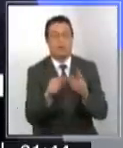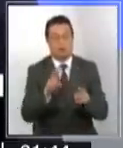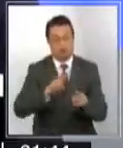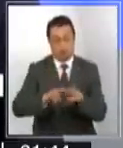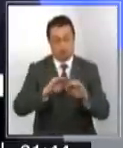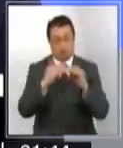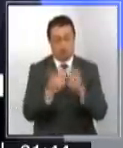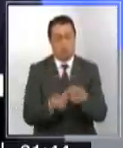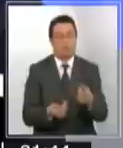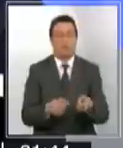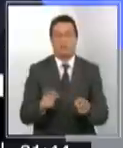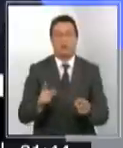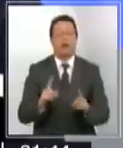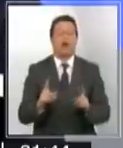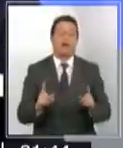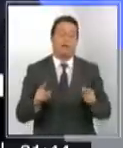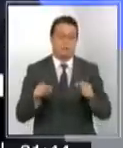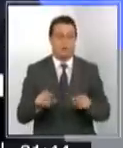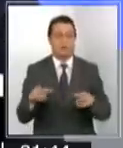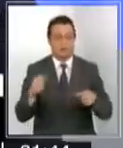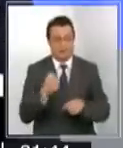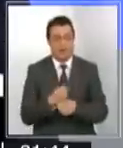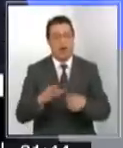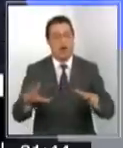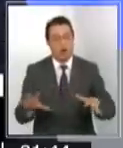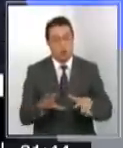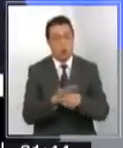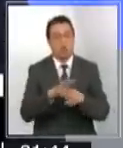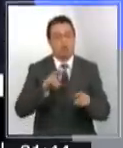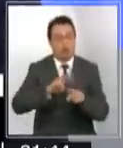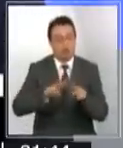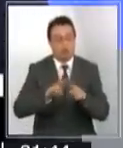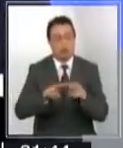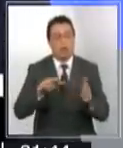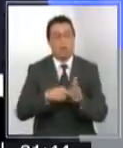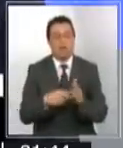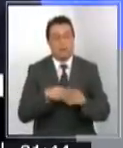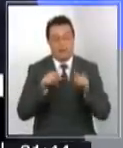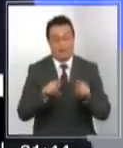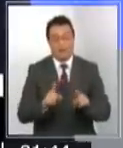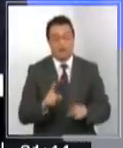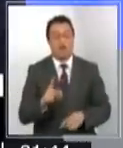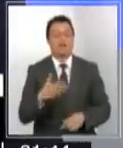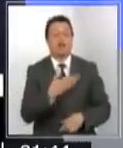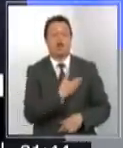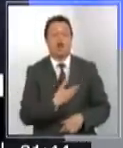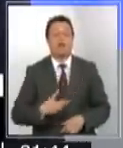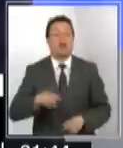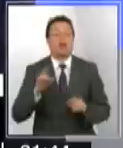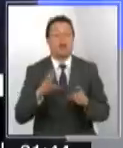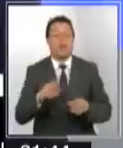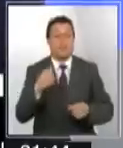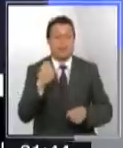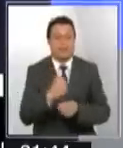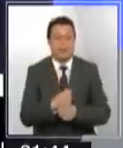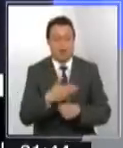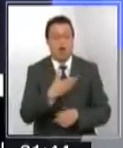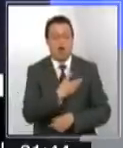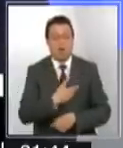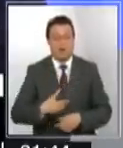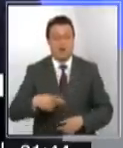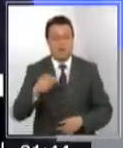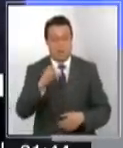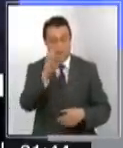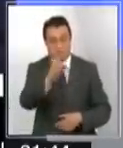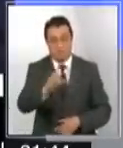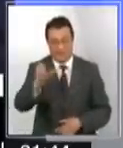qué más? Vamos a trabajar en conjunto con las personas para solucionar el problema. Este no es el gobierno solamente de la eficiencia, también es el gobierno de las personas.